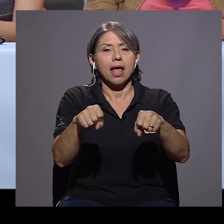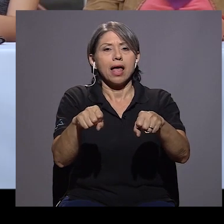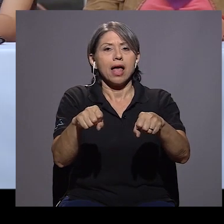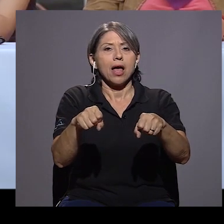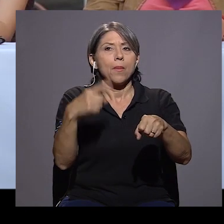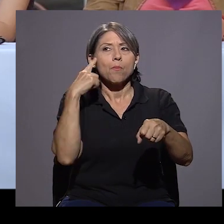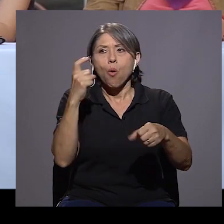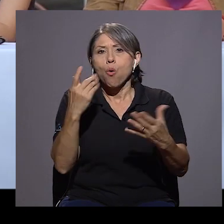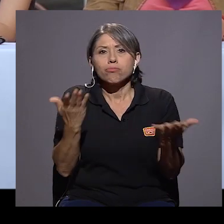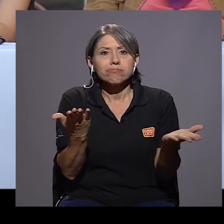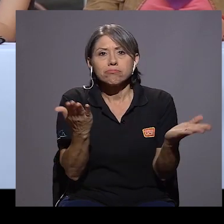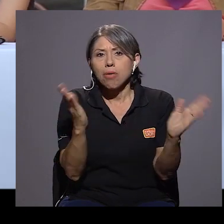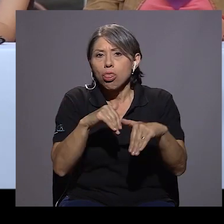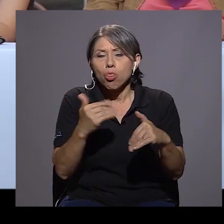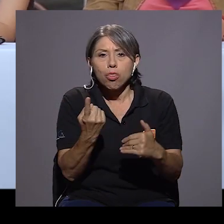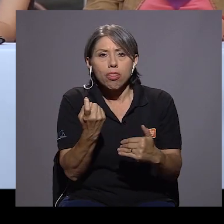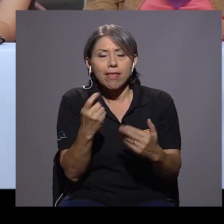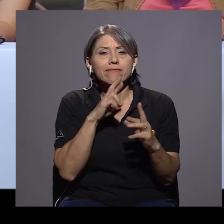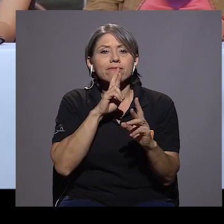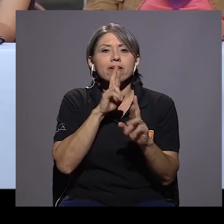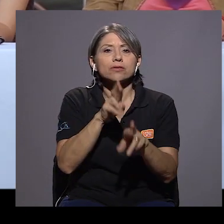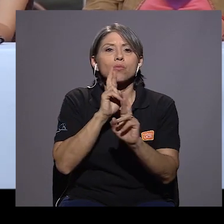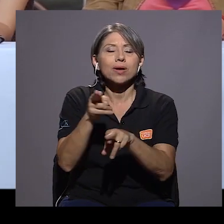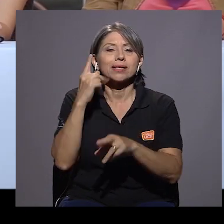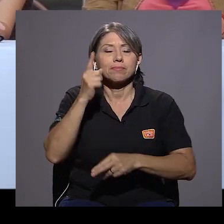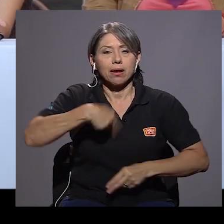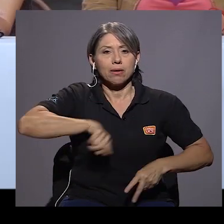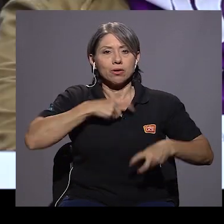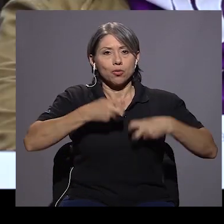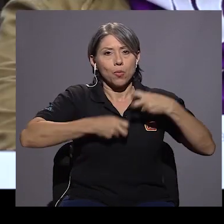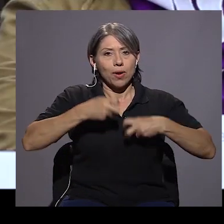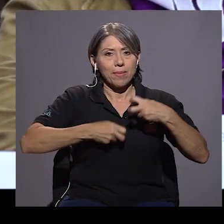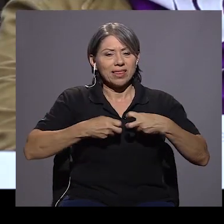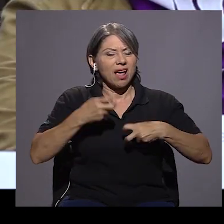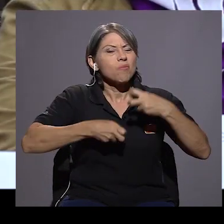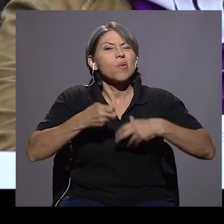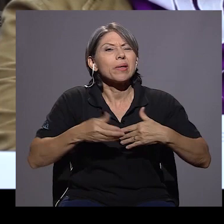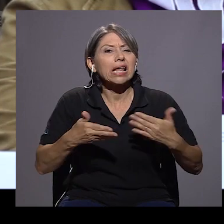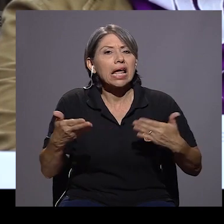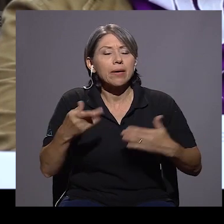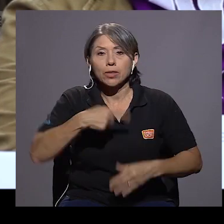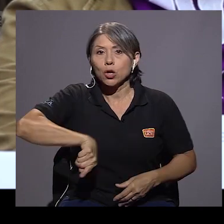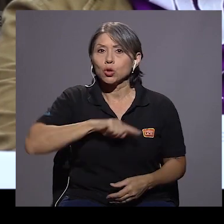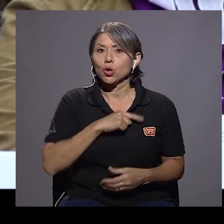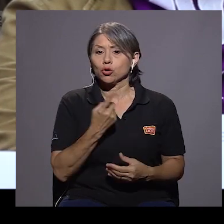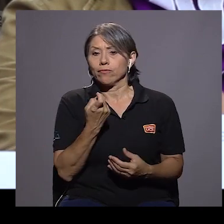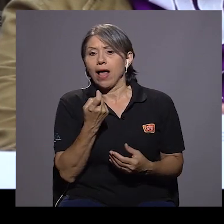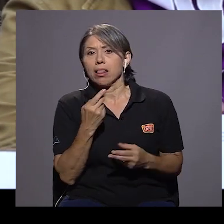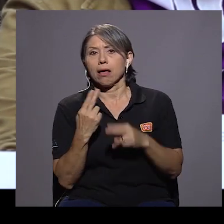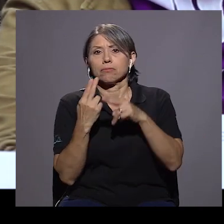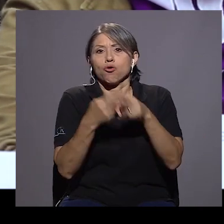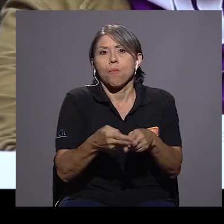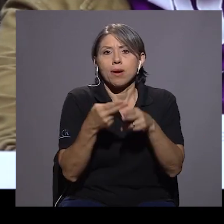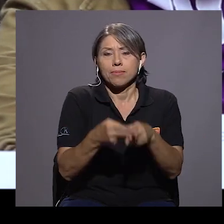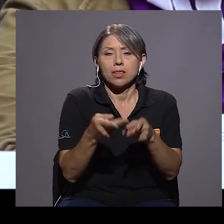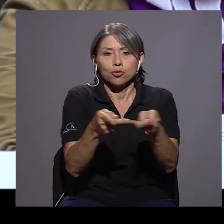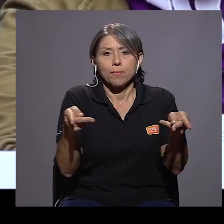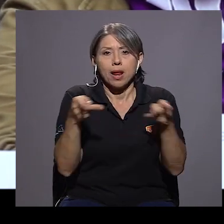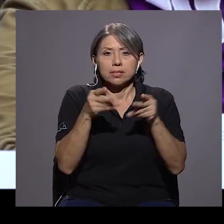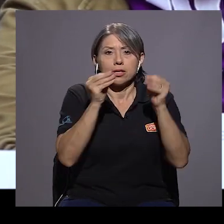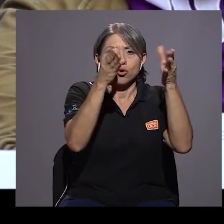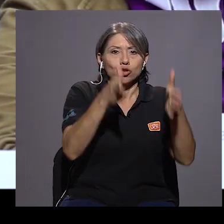ante la ausencia de respuestas a nuestra problemática, que es la siguiente. Tenemos una carencia de